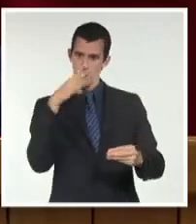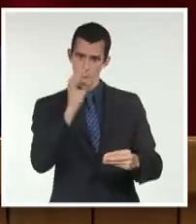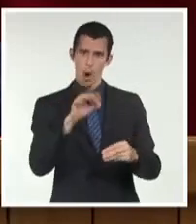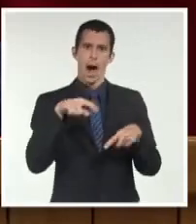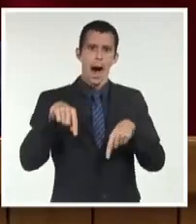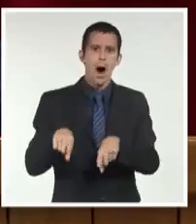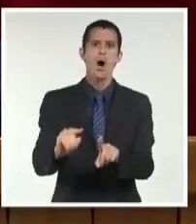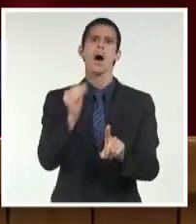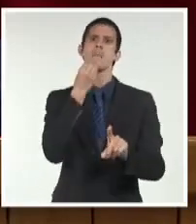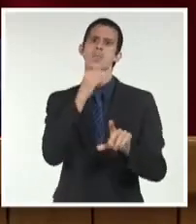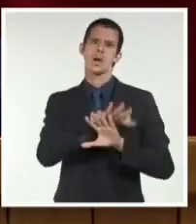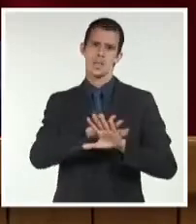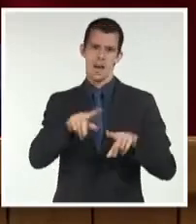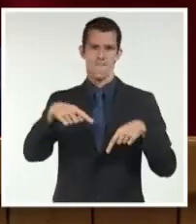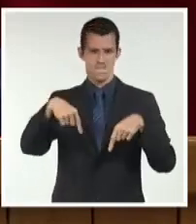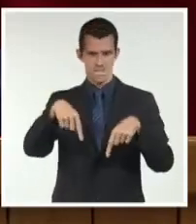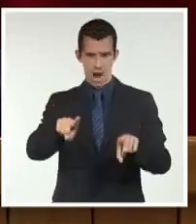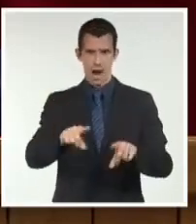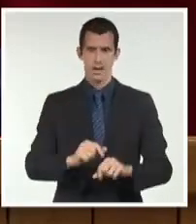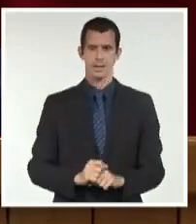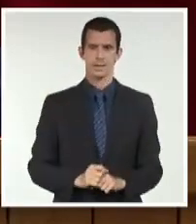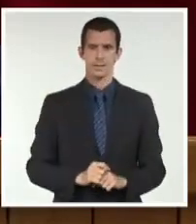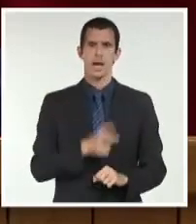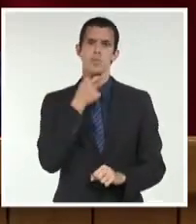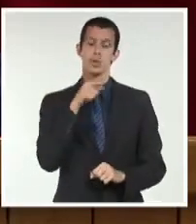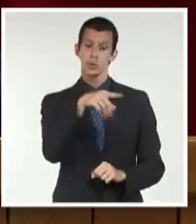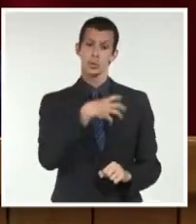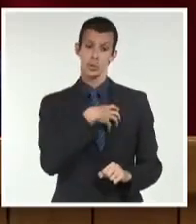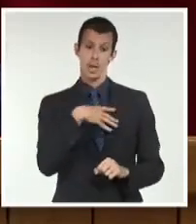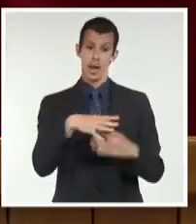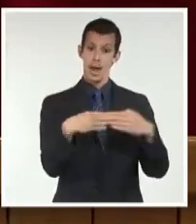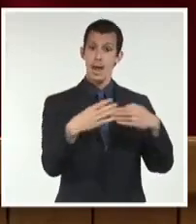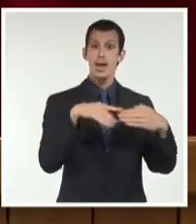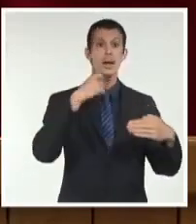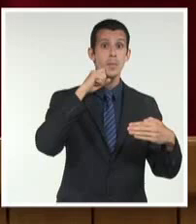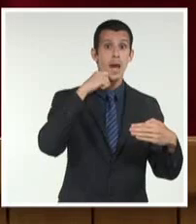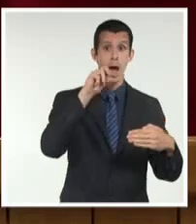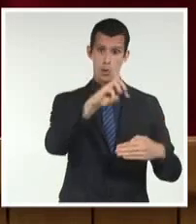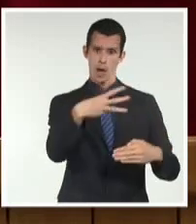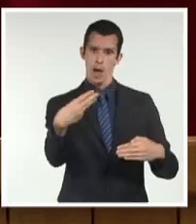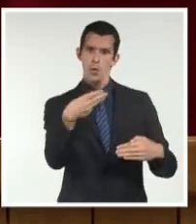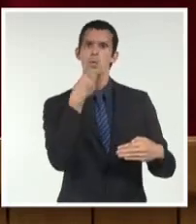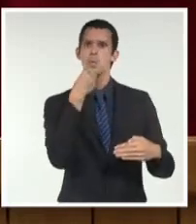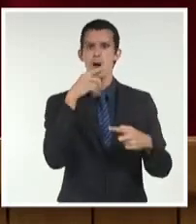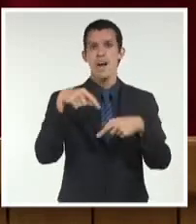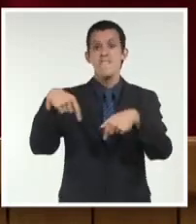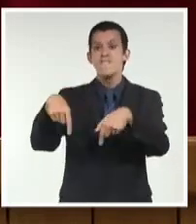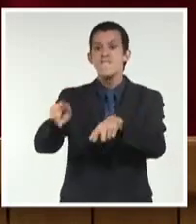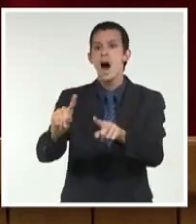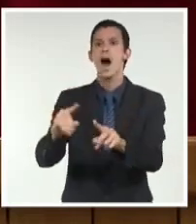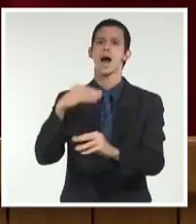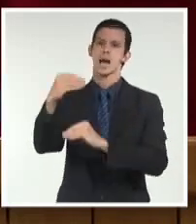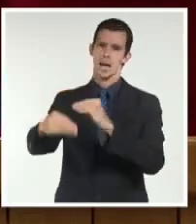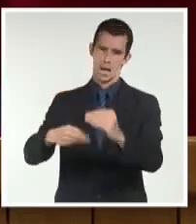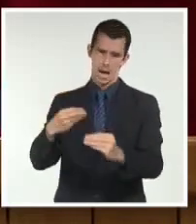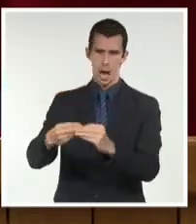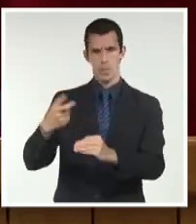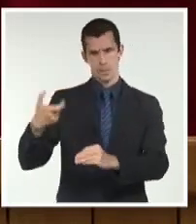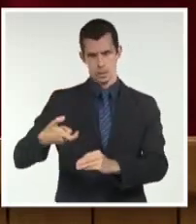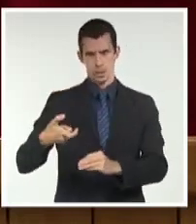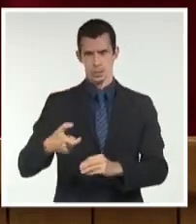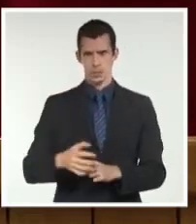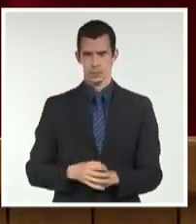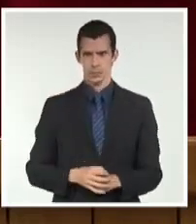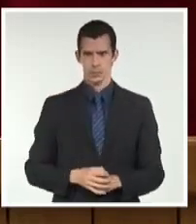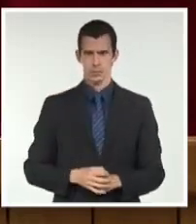los actores económicos estatales y no estatales, aprobar la participación de micro, pequeñas y medianas empresas